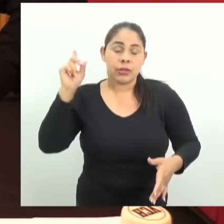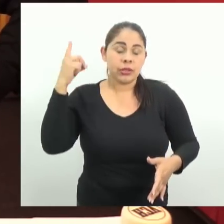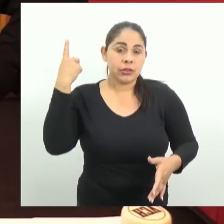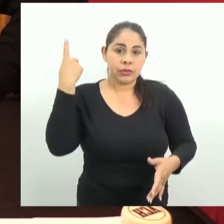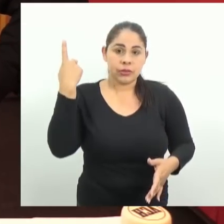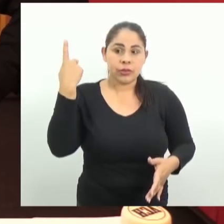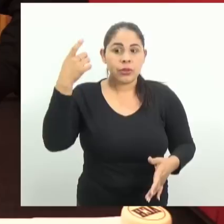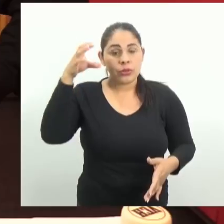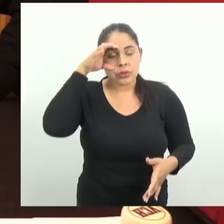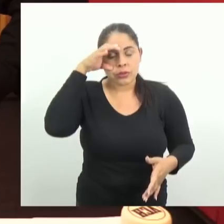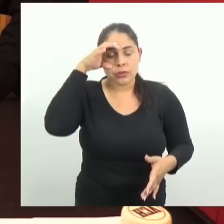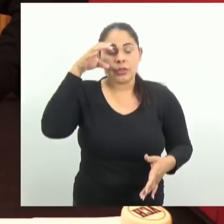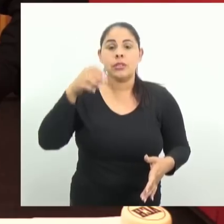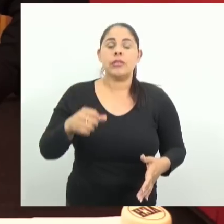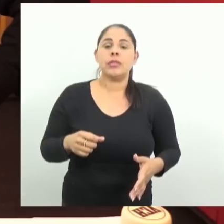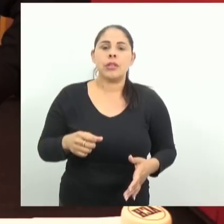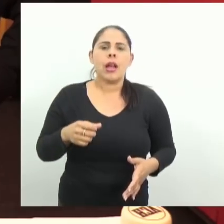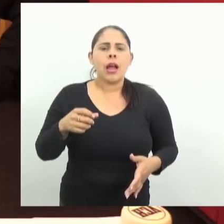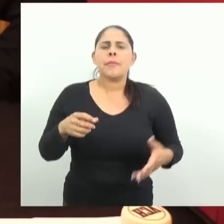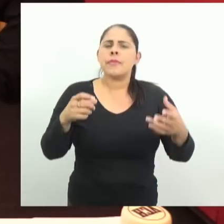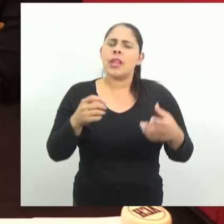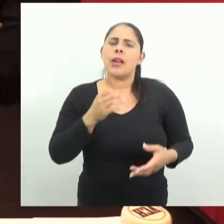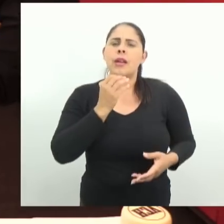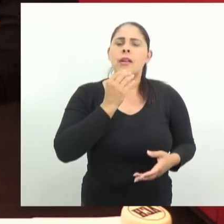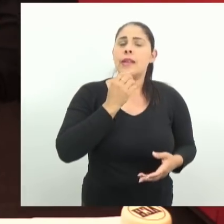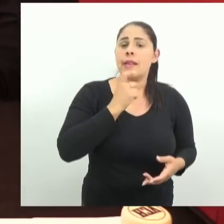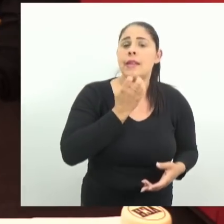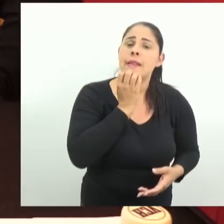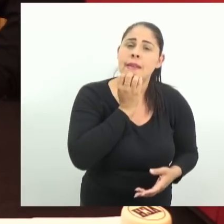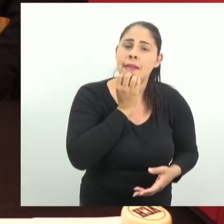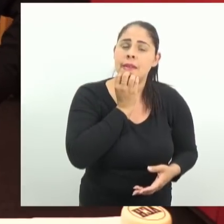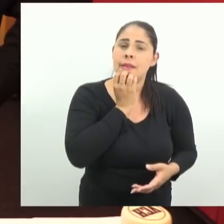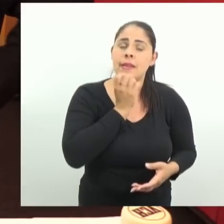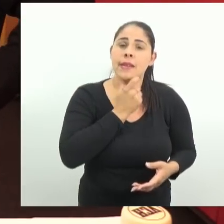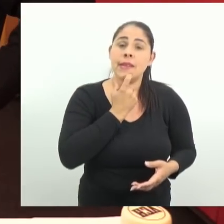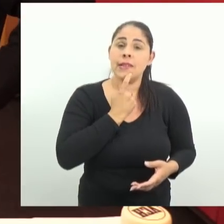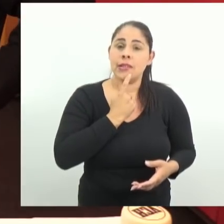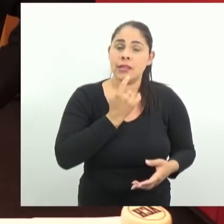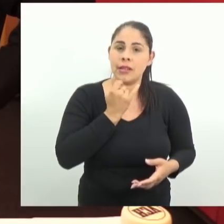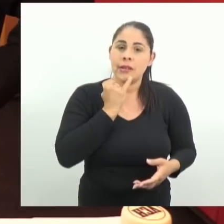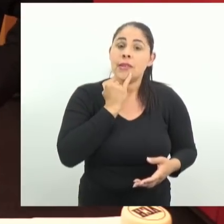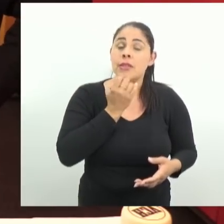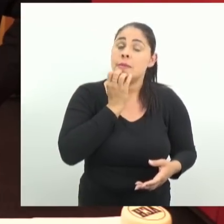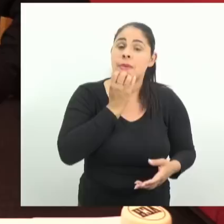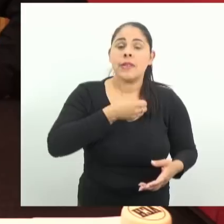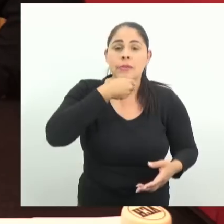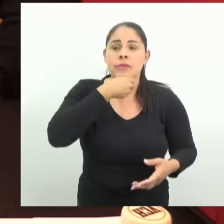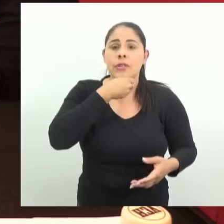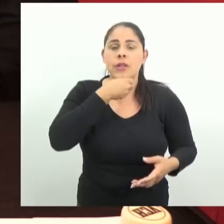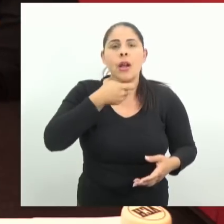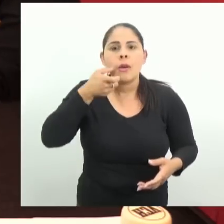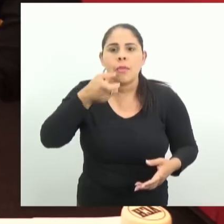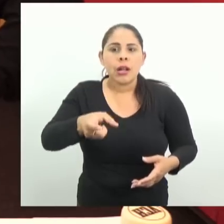en español palabra, en griego es rema. Pero hay una cosa interesante, que los textos